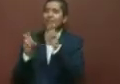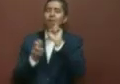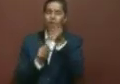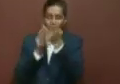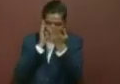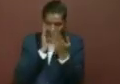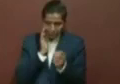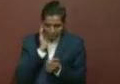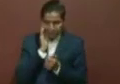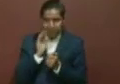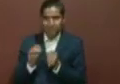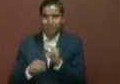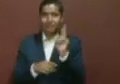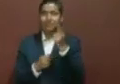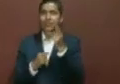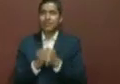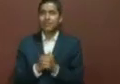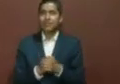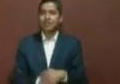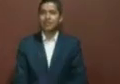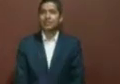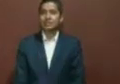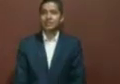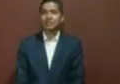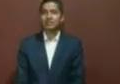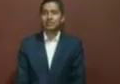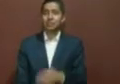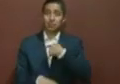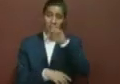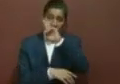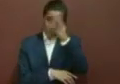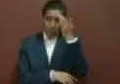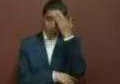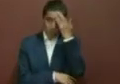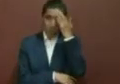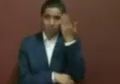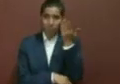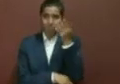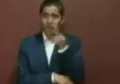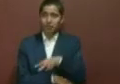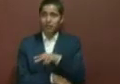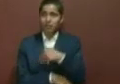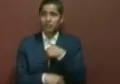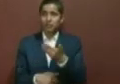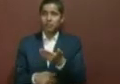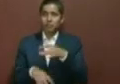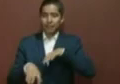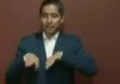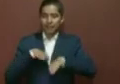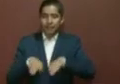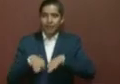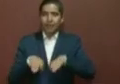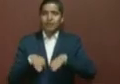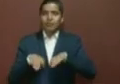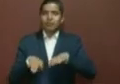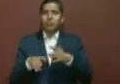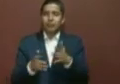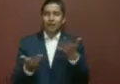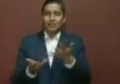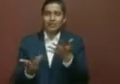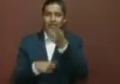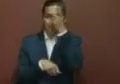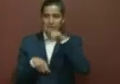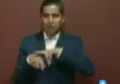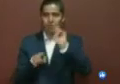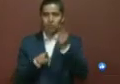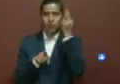Ah, bueno, allí mi reconocimiento al trabajo y la tarea que está haciendo el señor rector,